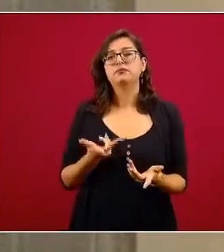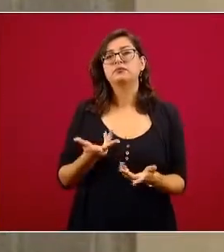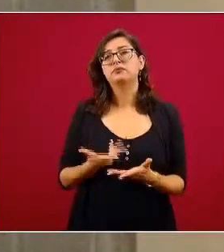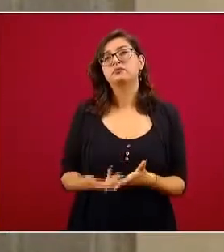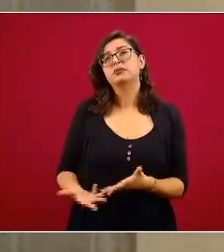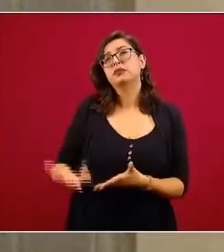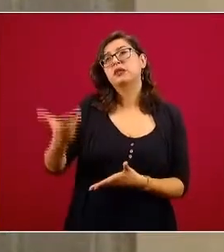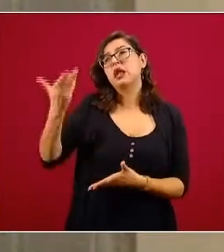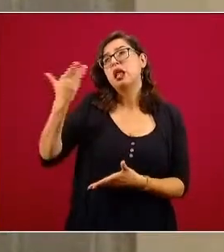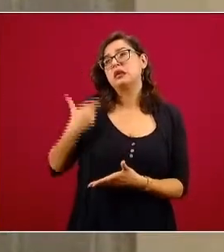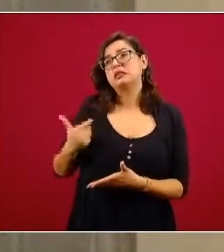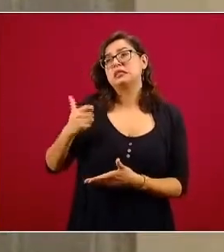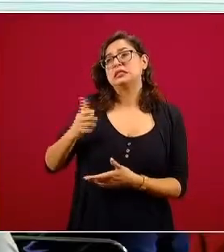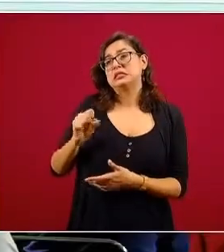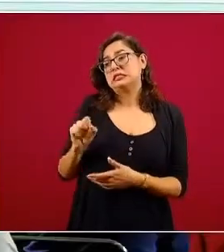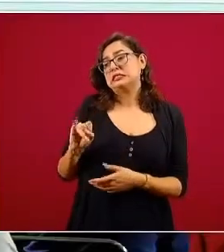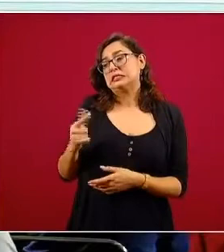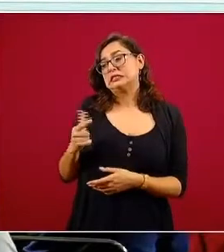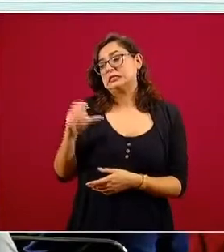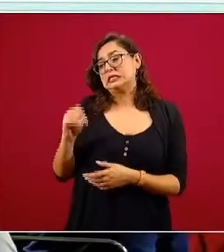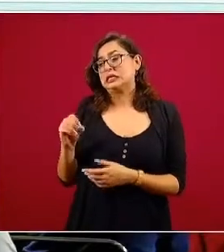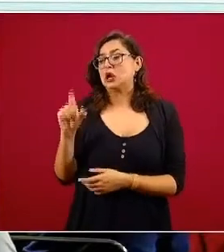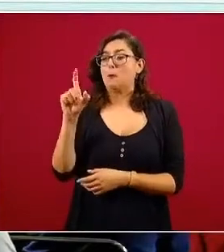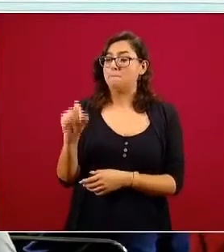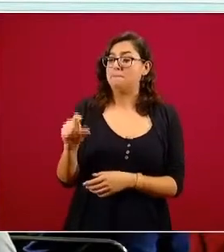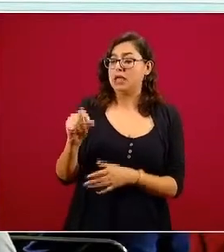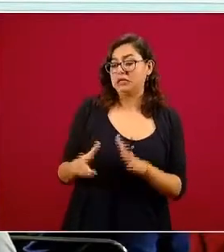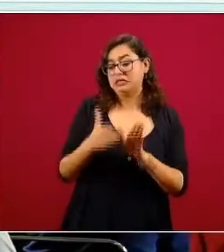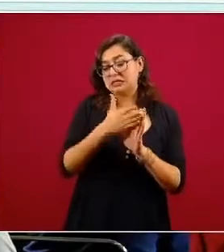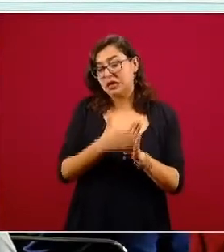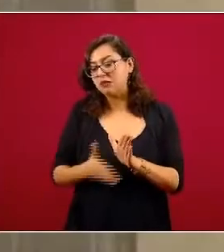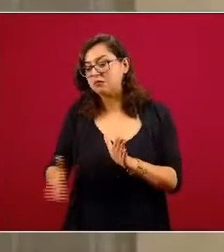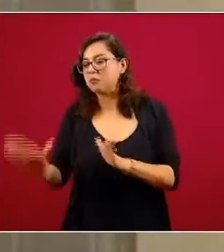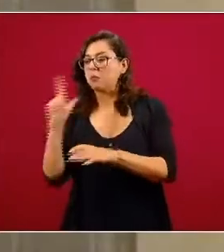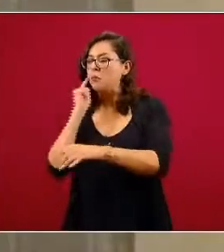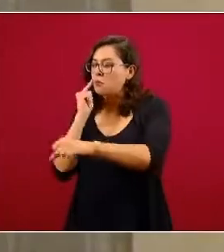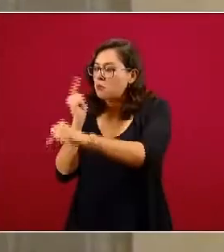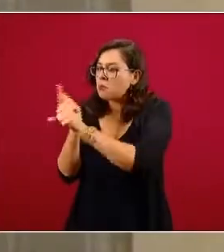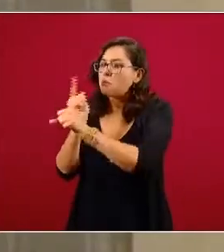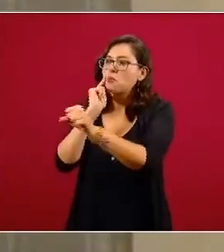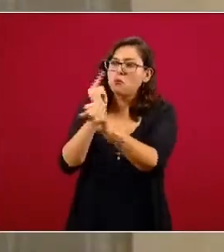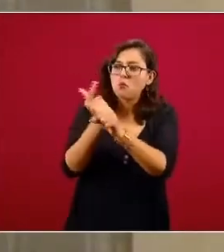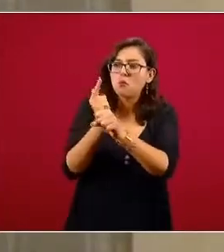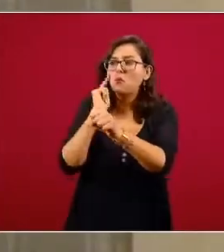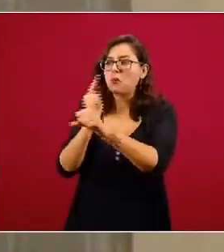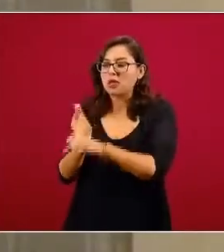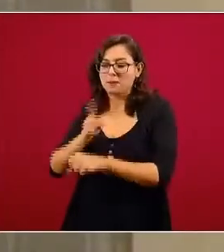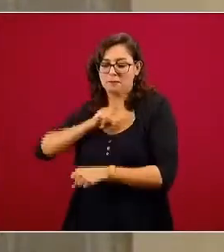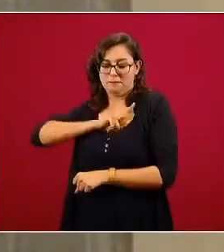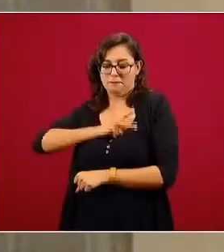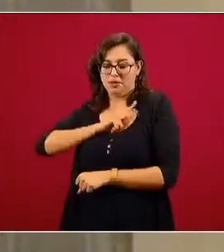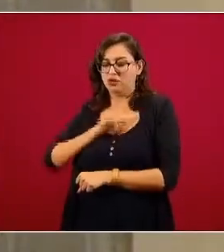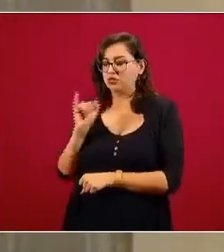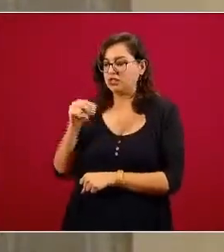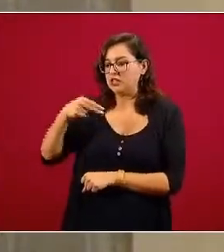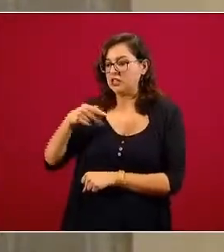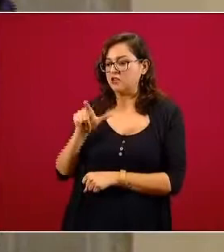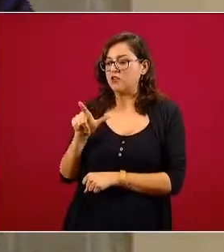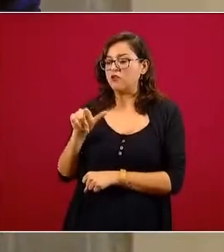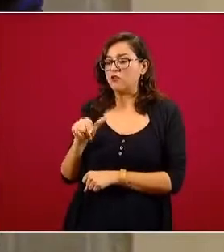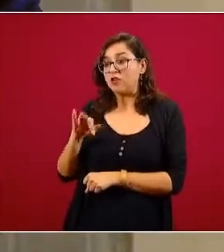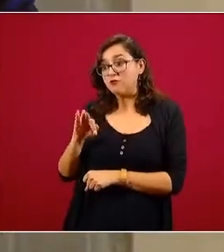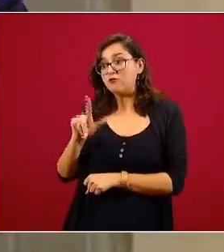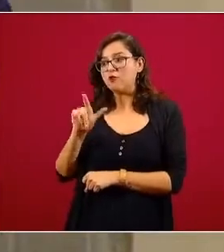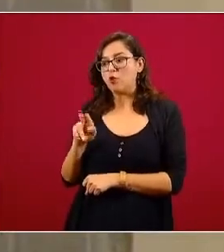tercio del siglo XX. Se descubrieron o se describieron ya distintos tipos del virus de influenza, y